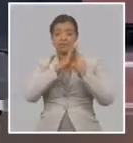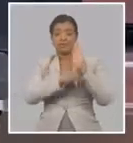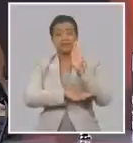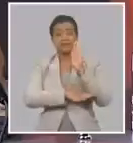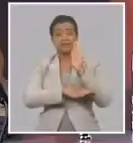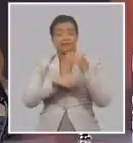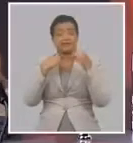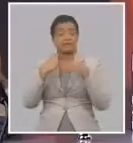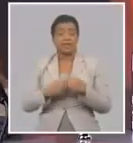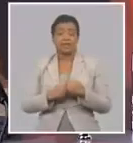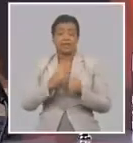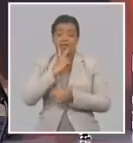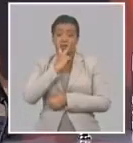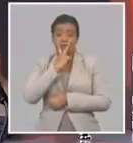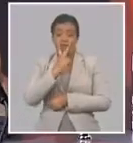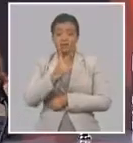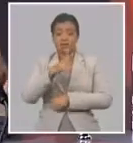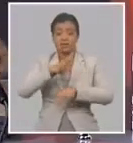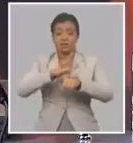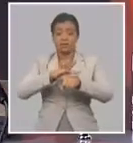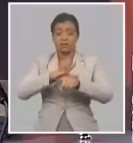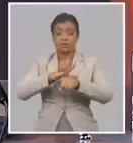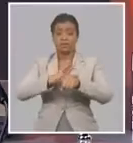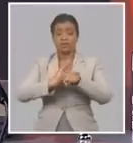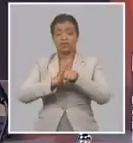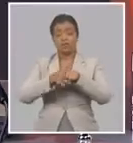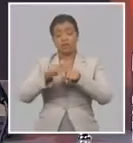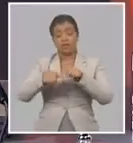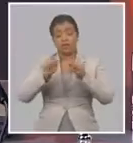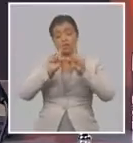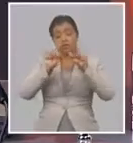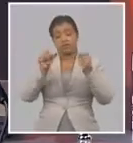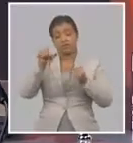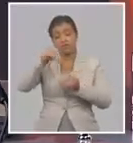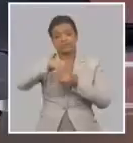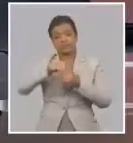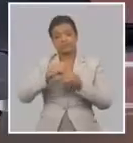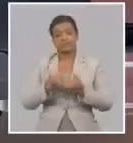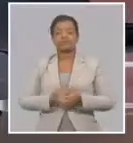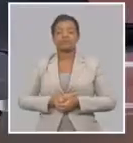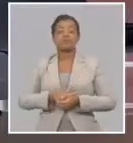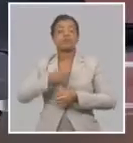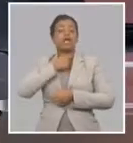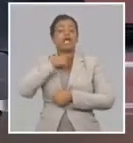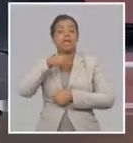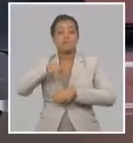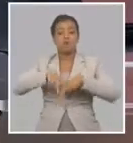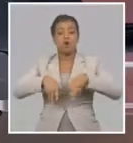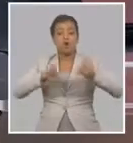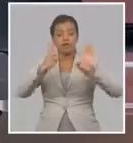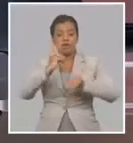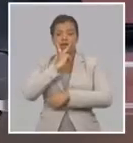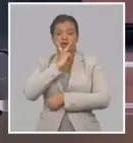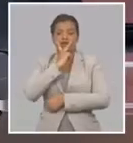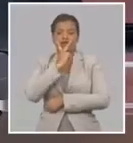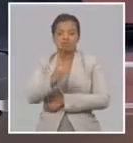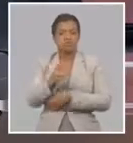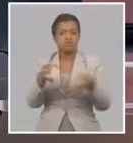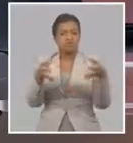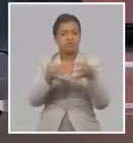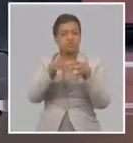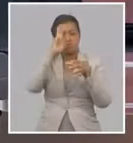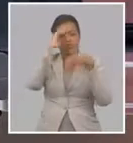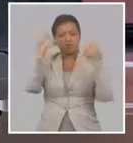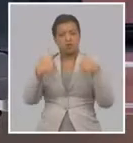establecidos para la atención a esta enfermedad en el territorio nacional en la que están en los hoteles tienen la atención directa de un equipo sanitario